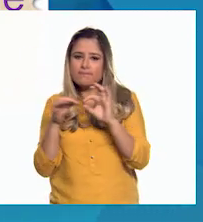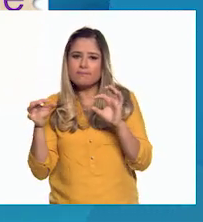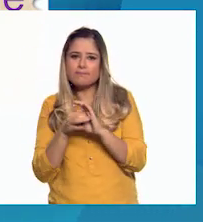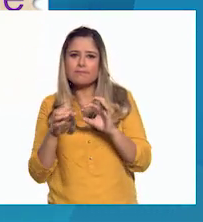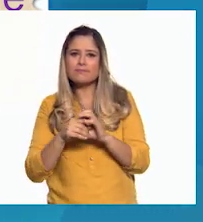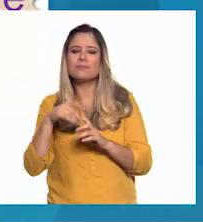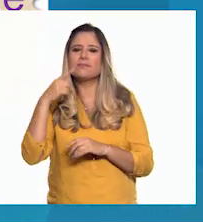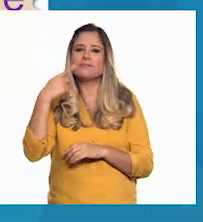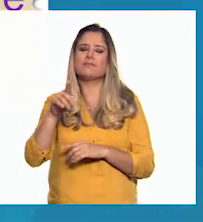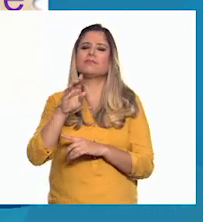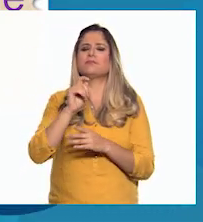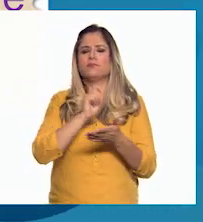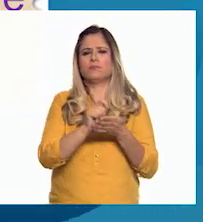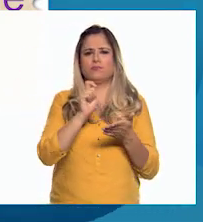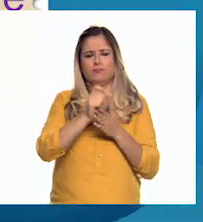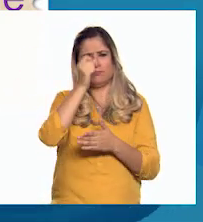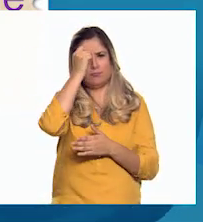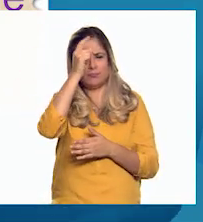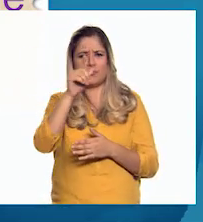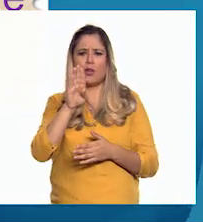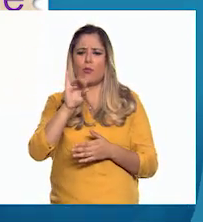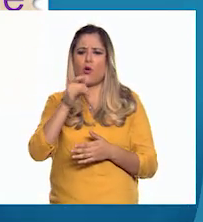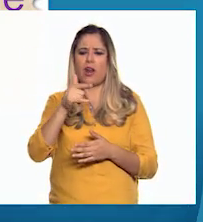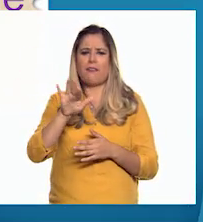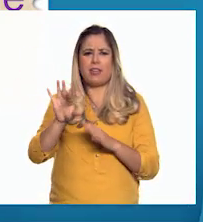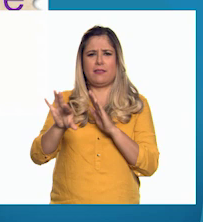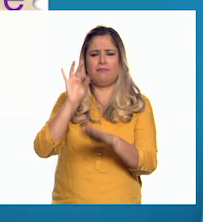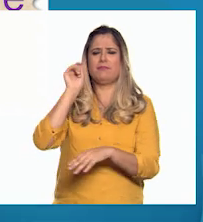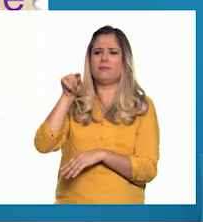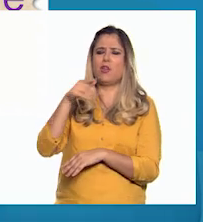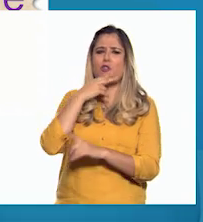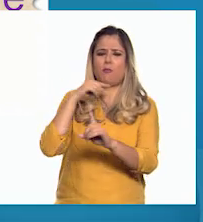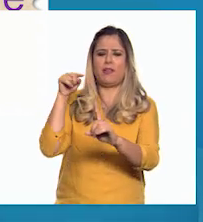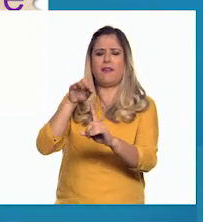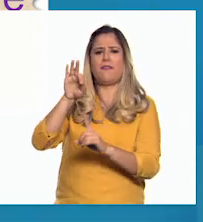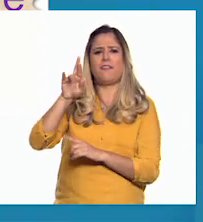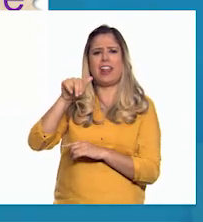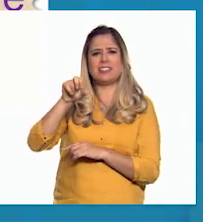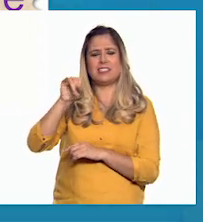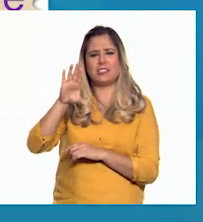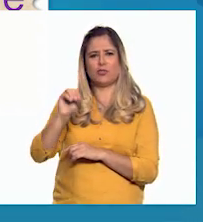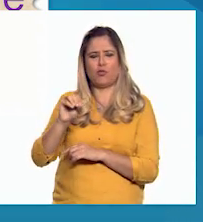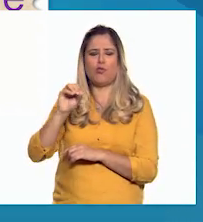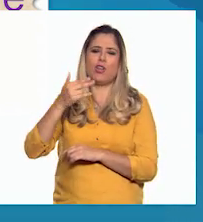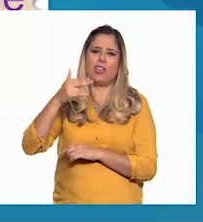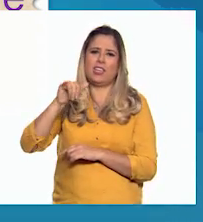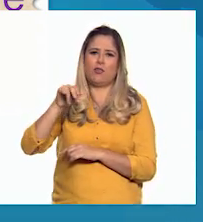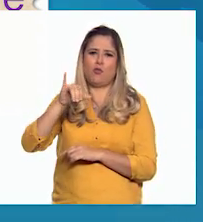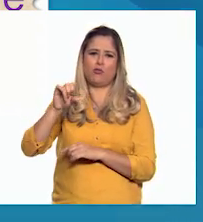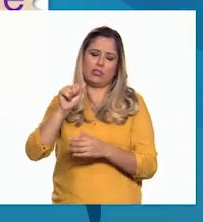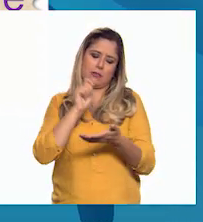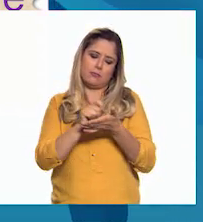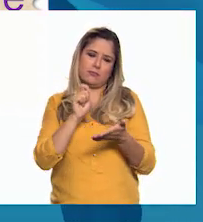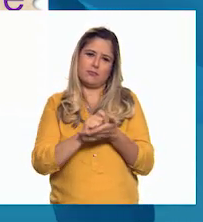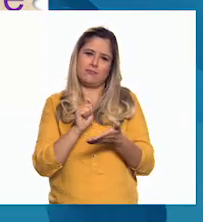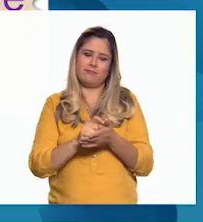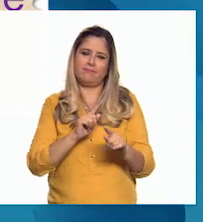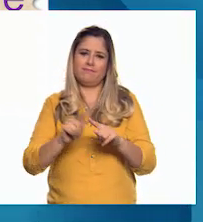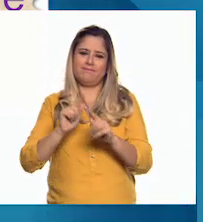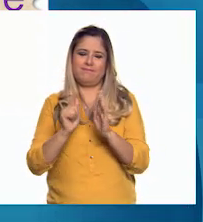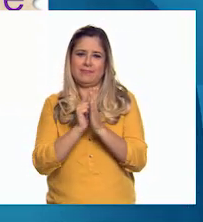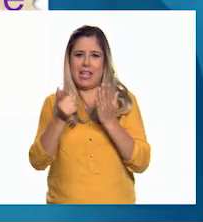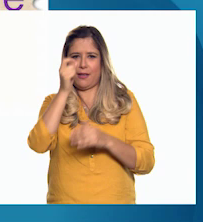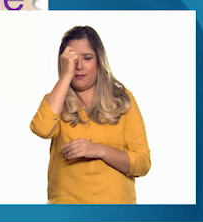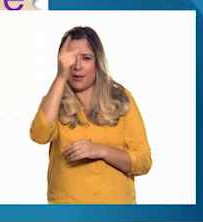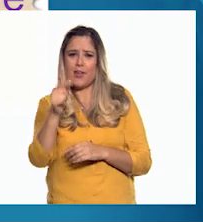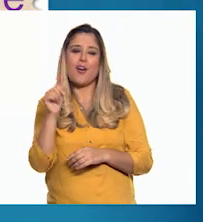datos biográficos del autor que elegimos, que fue Francisco Hinojosa, con las obras que ha escrito. Espero que se